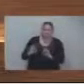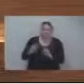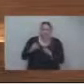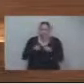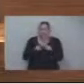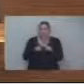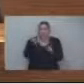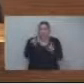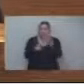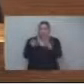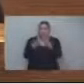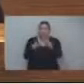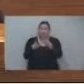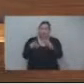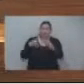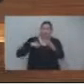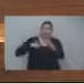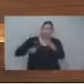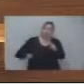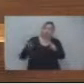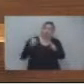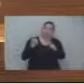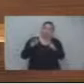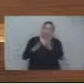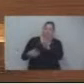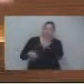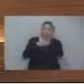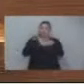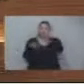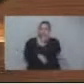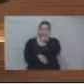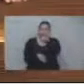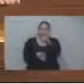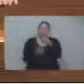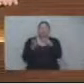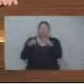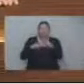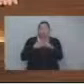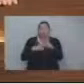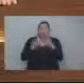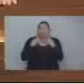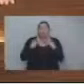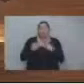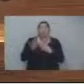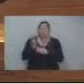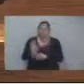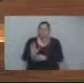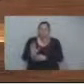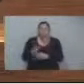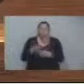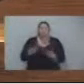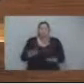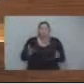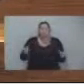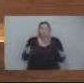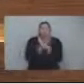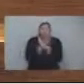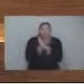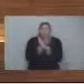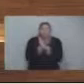los ciudadanos e incluso respecto a los inconvenientes que traslada a los propios diputados. Pues, por lo tanto, si eso es